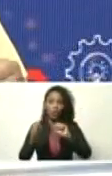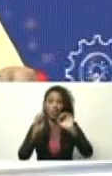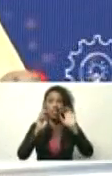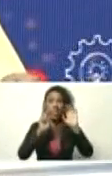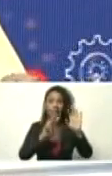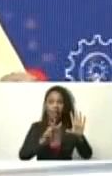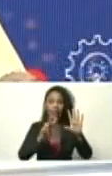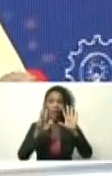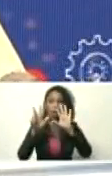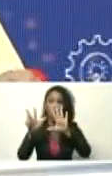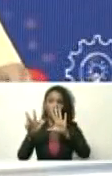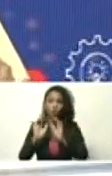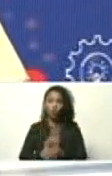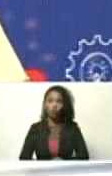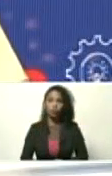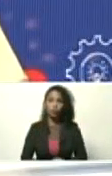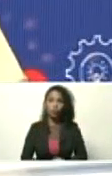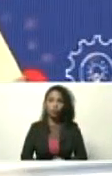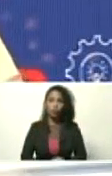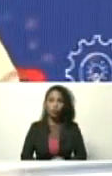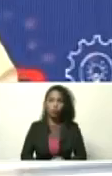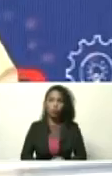678.